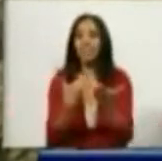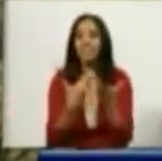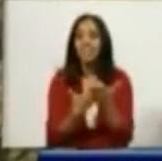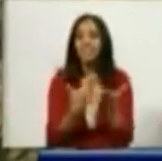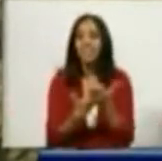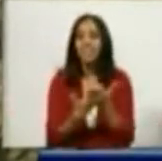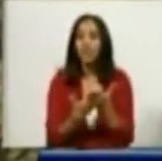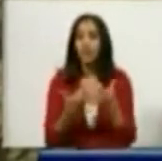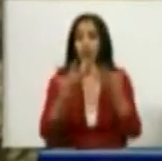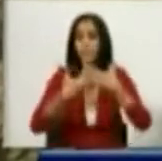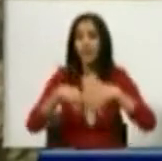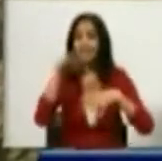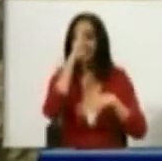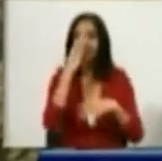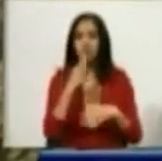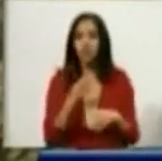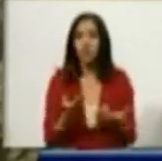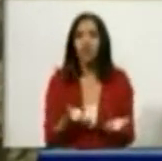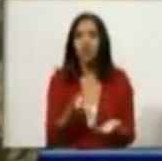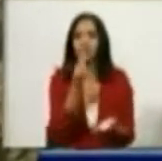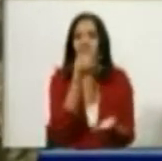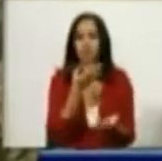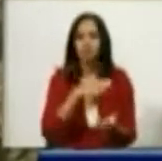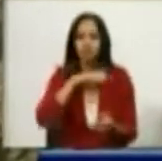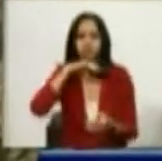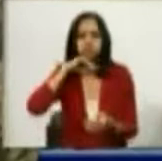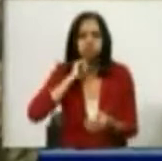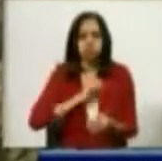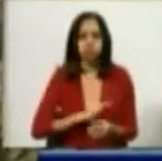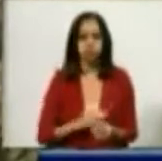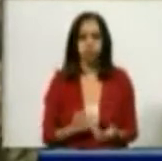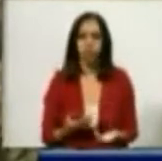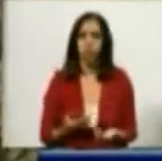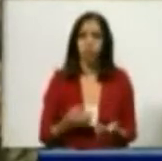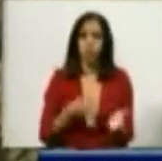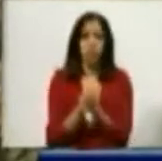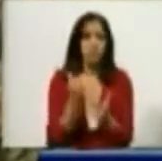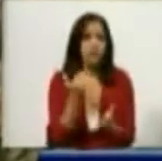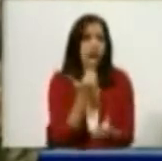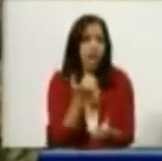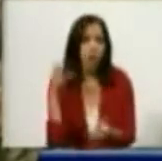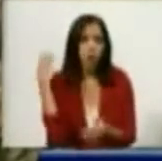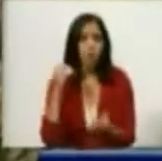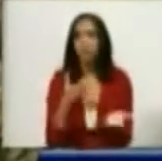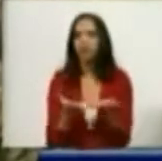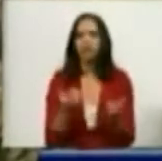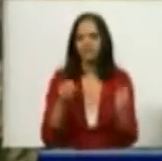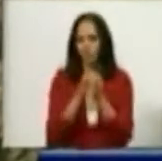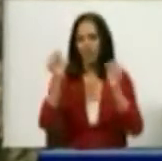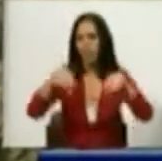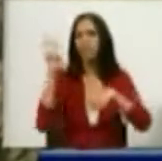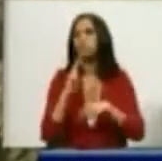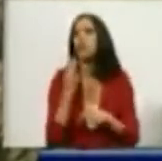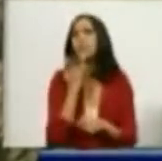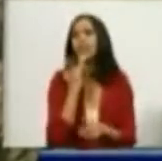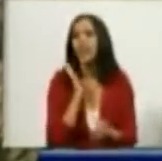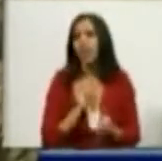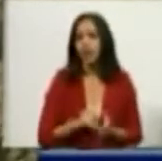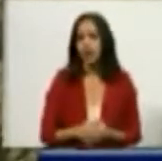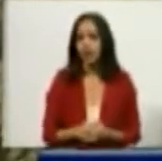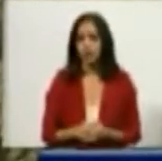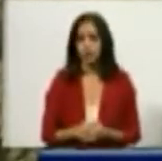de los envenenaron con cianuro va a pasar algo en Colombia por eso no Si eso hubiese ocurrido aquí en Venezuela